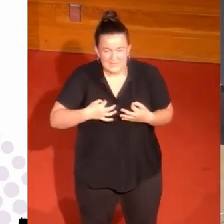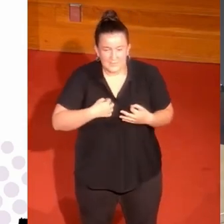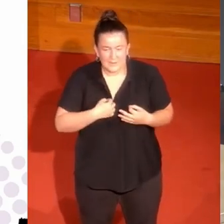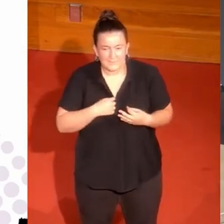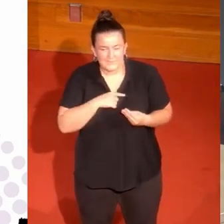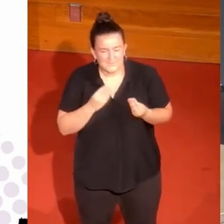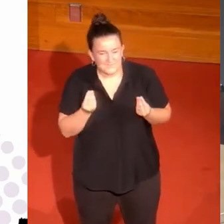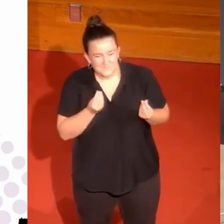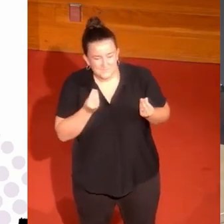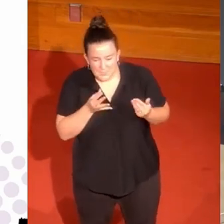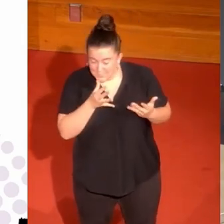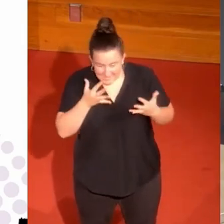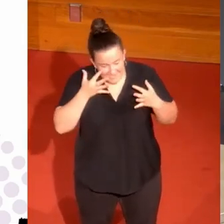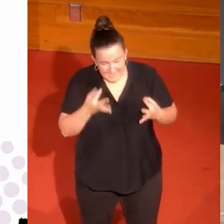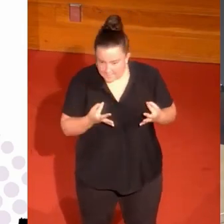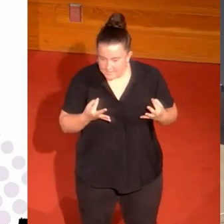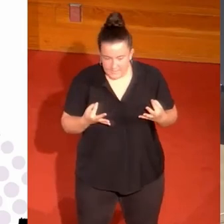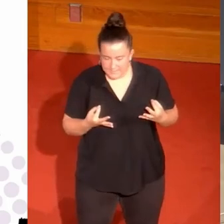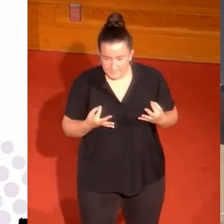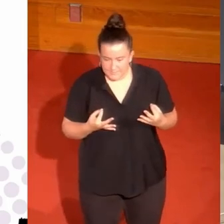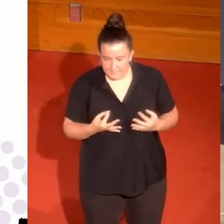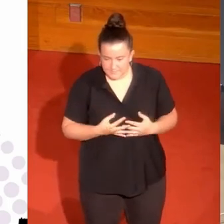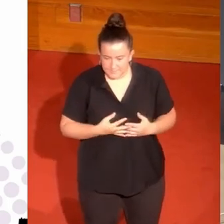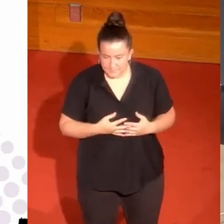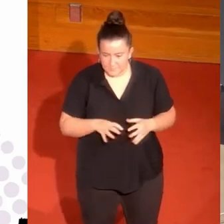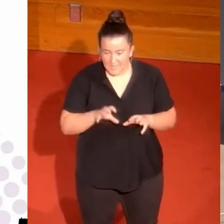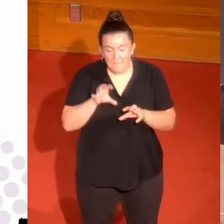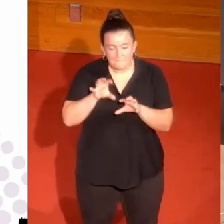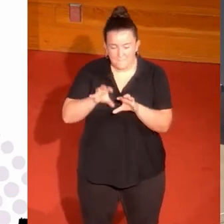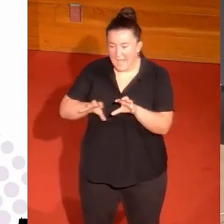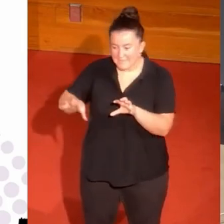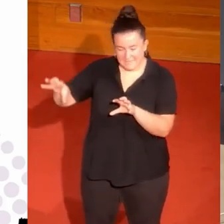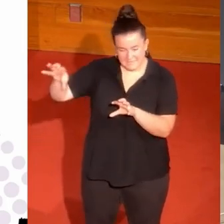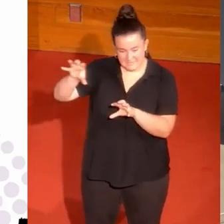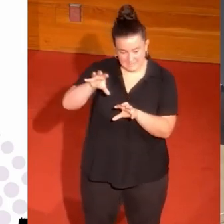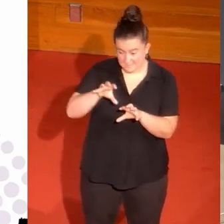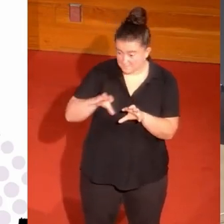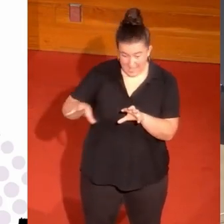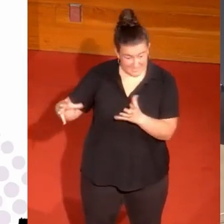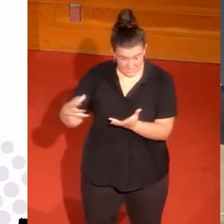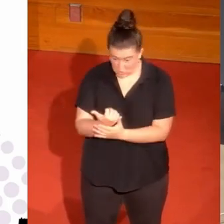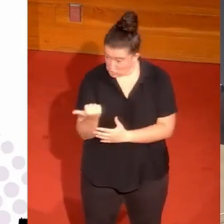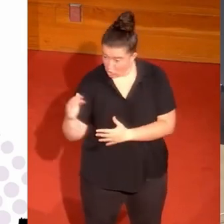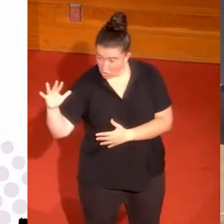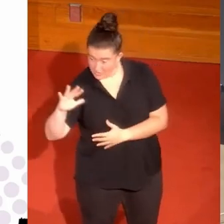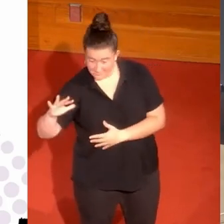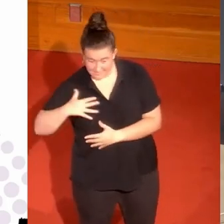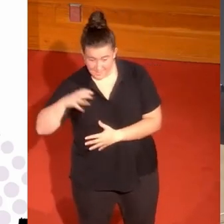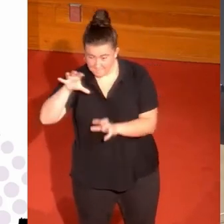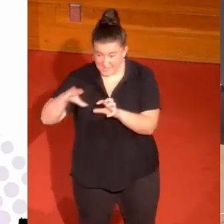una es tan distinto eh que que meter a todos estos países en un mismo saco es Es realmente es